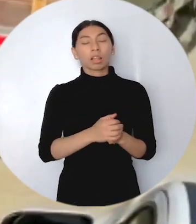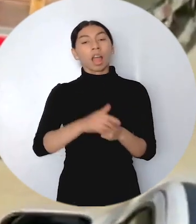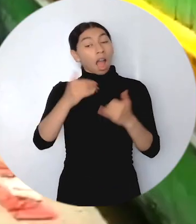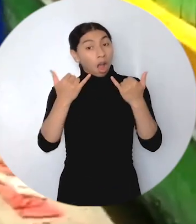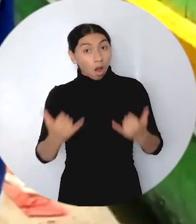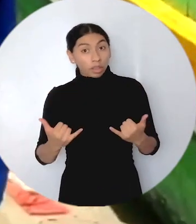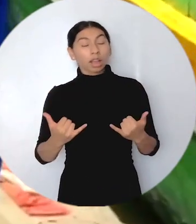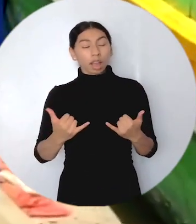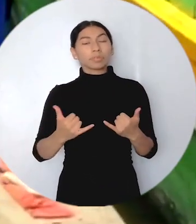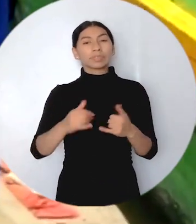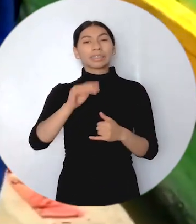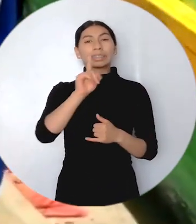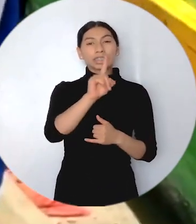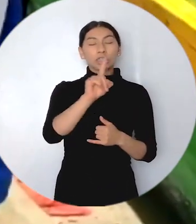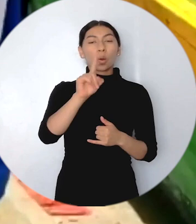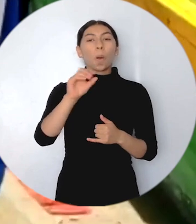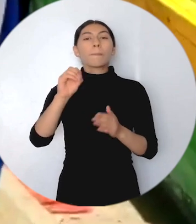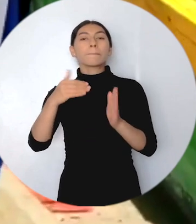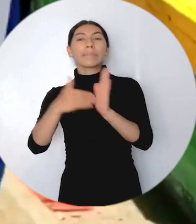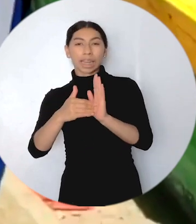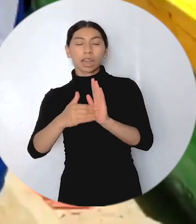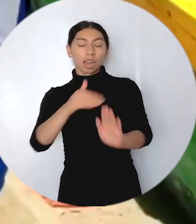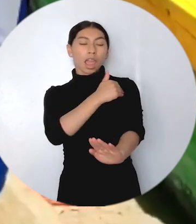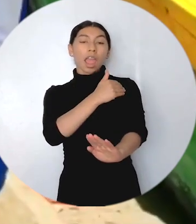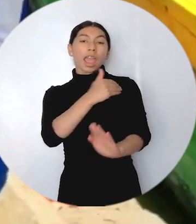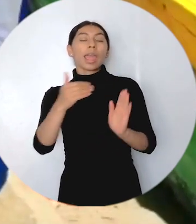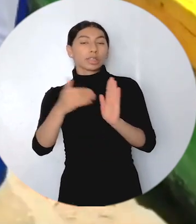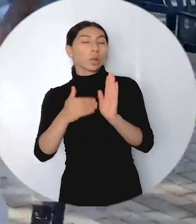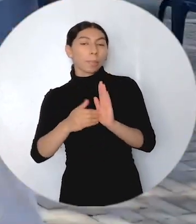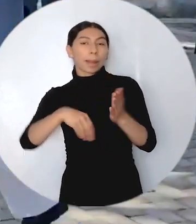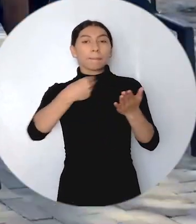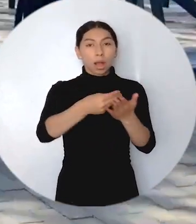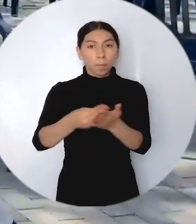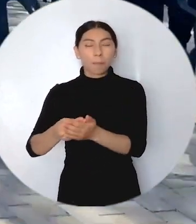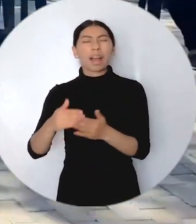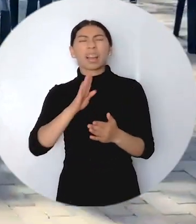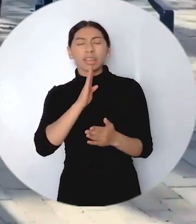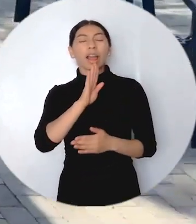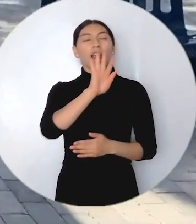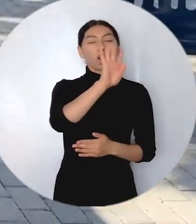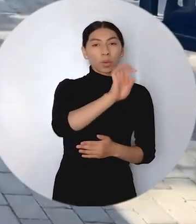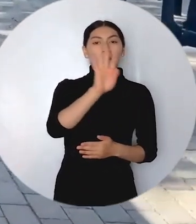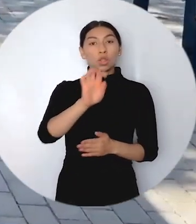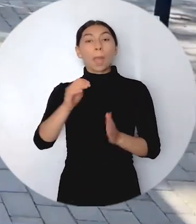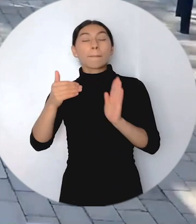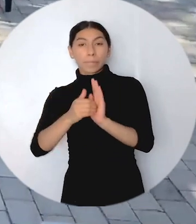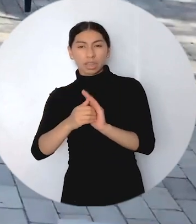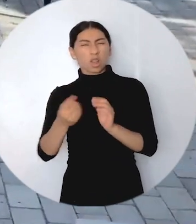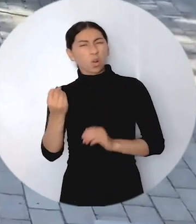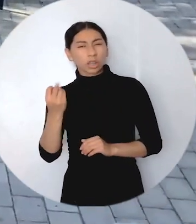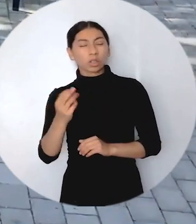Víctimas a la fecha ha reconocido 102 mil 558 indemnizaciones administrativas a 99 mil 322